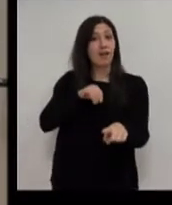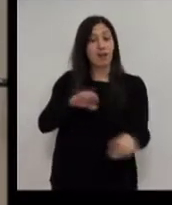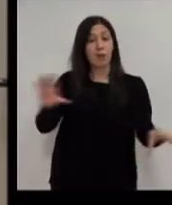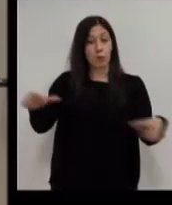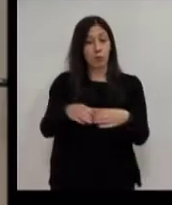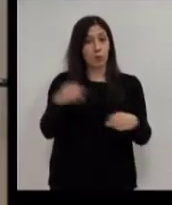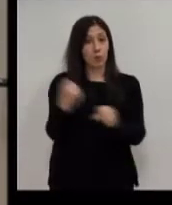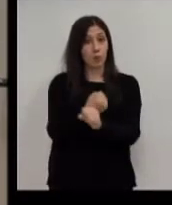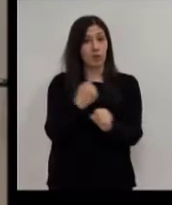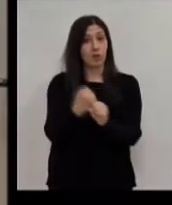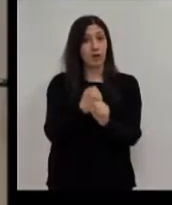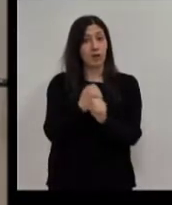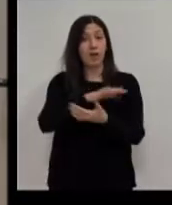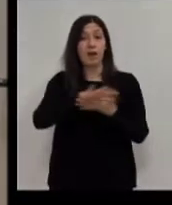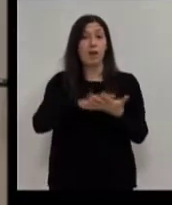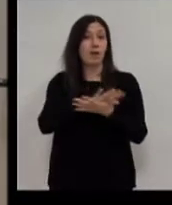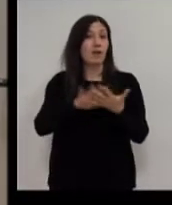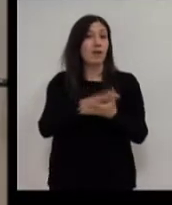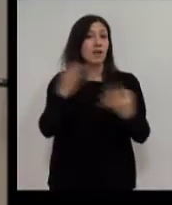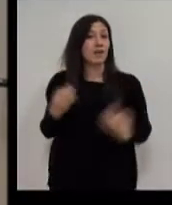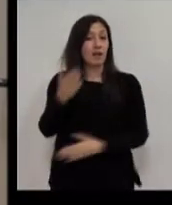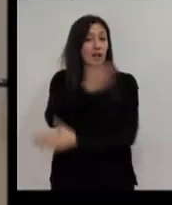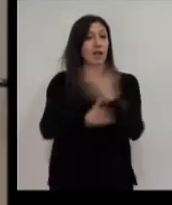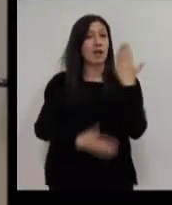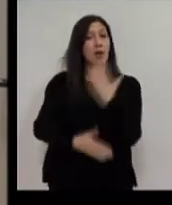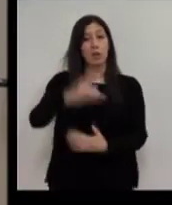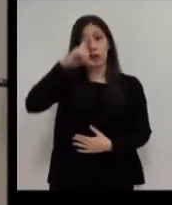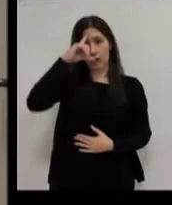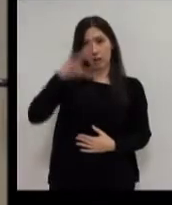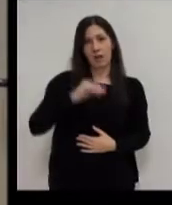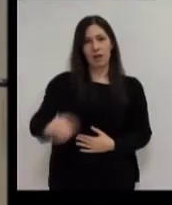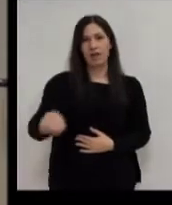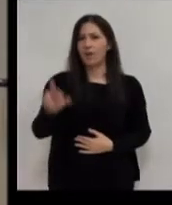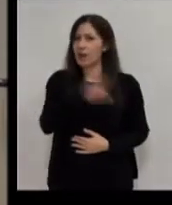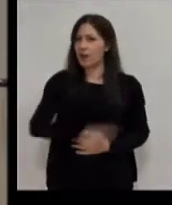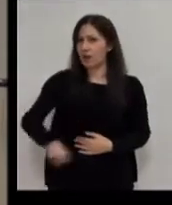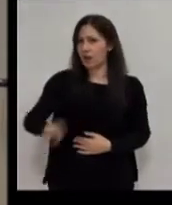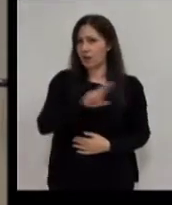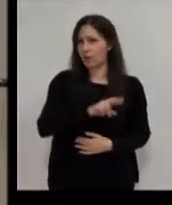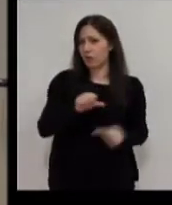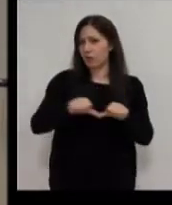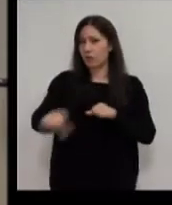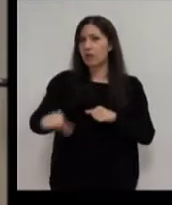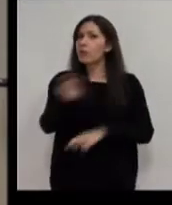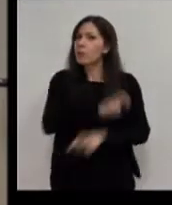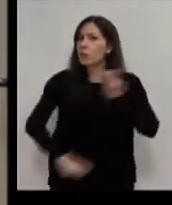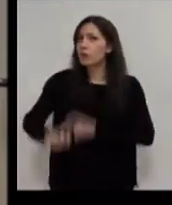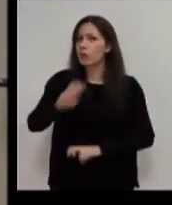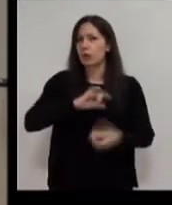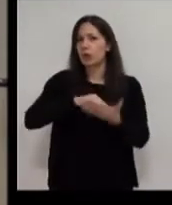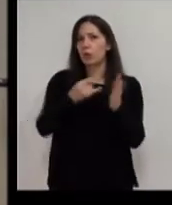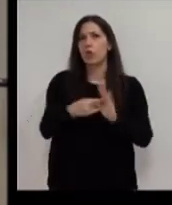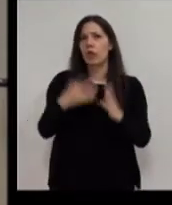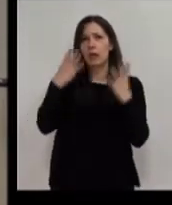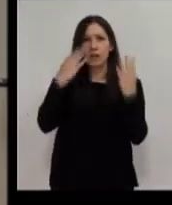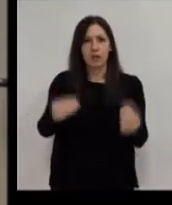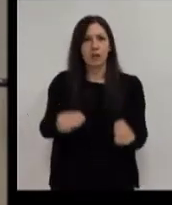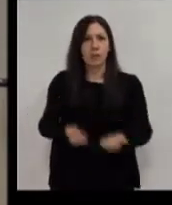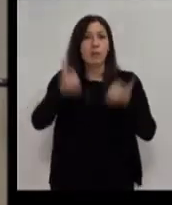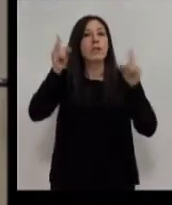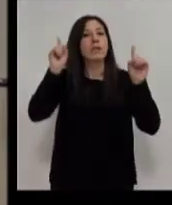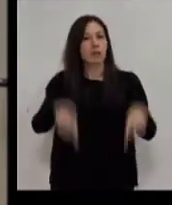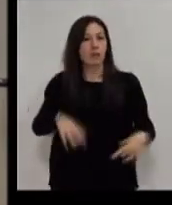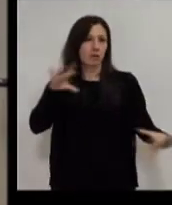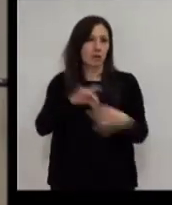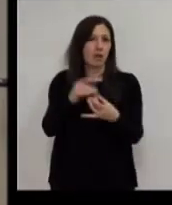relacionado con lo que es la comprensión, allí hablamos de discapacidad intelectual, no lo vuelvo a decir porque no es eso, es buscar soluciones